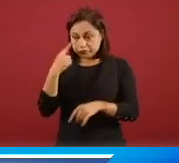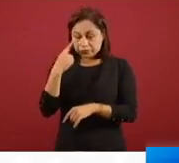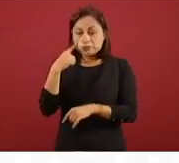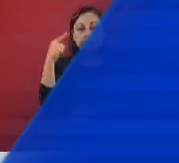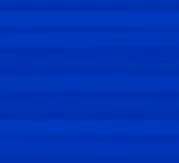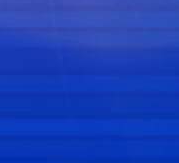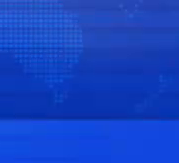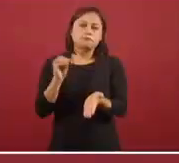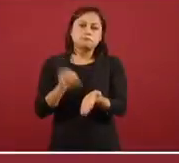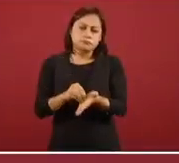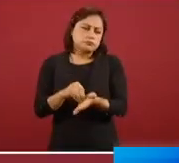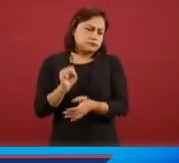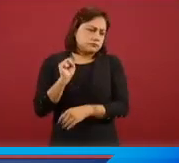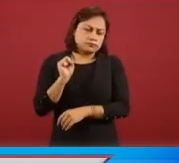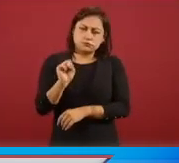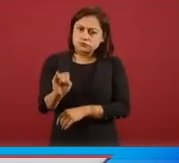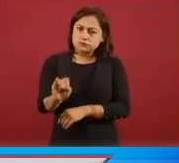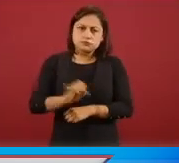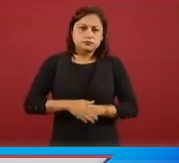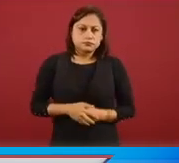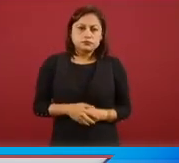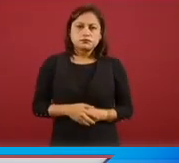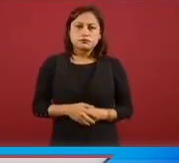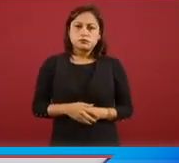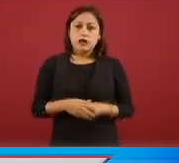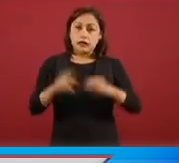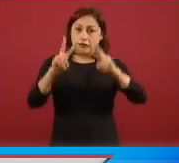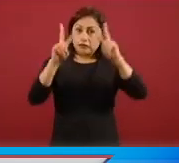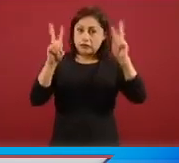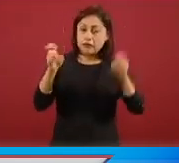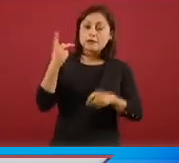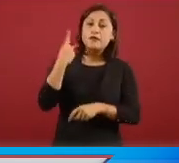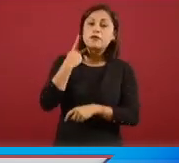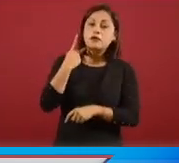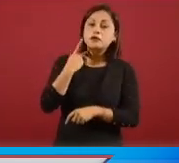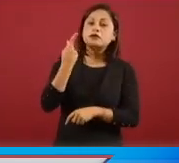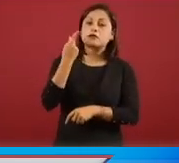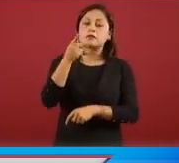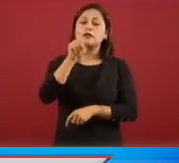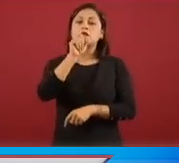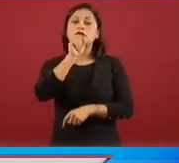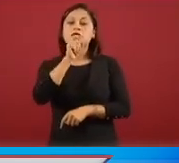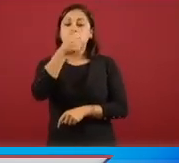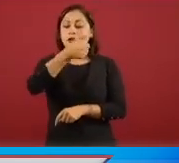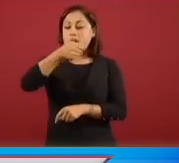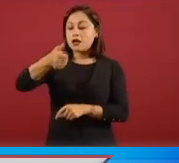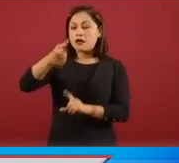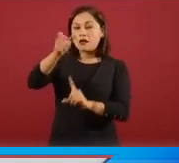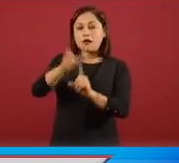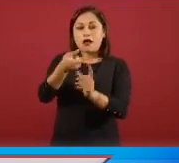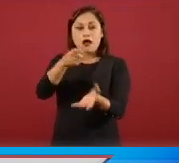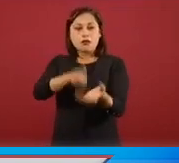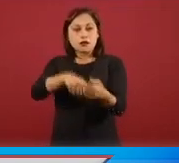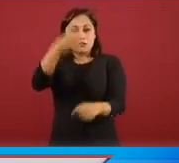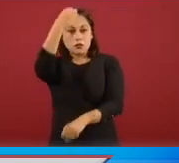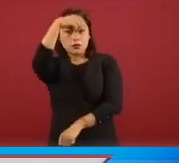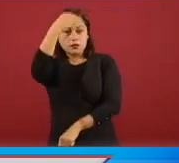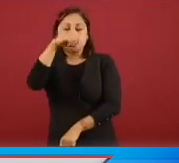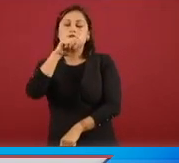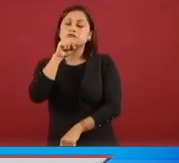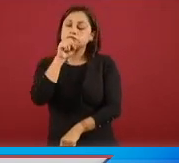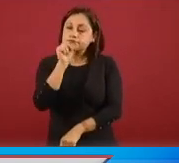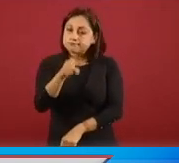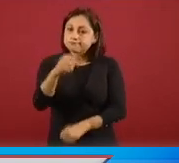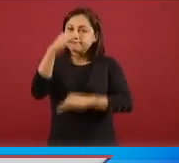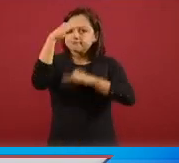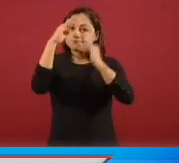profeco opinión de marchas la oposición tiene garantizado el derecho a la libre manifestación al igual que toda